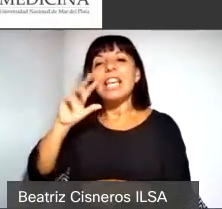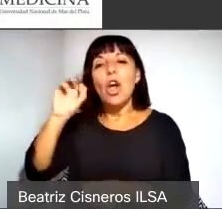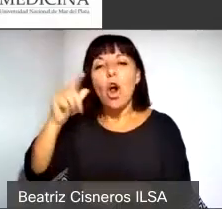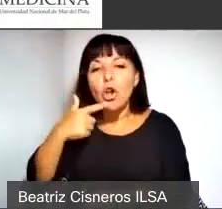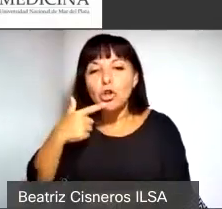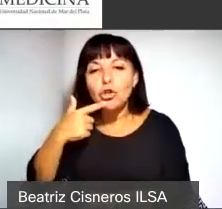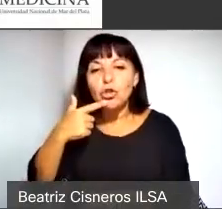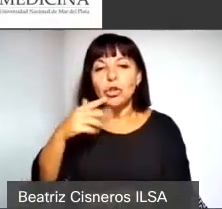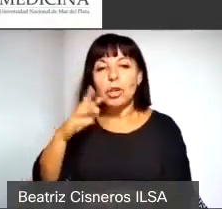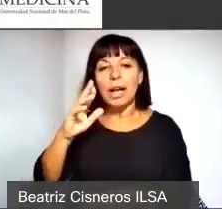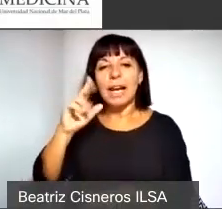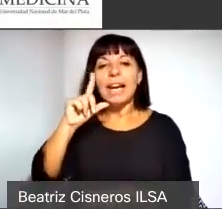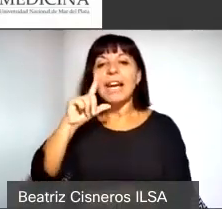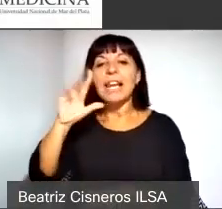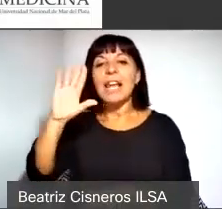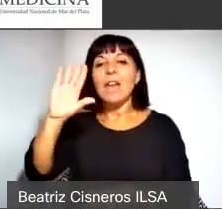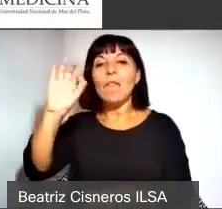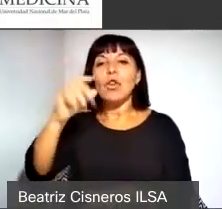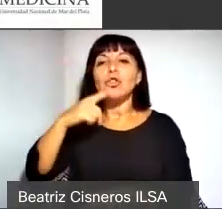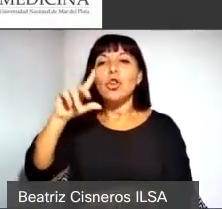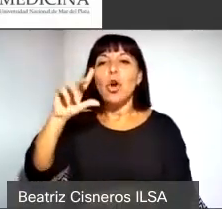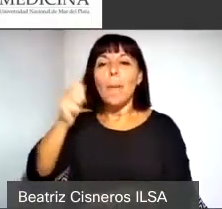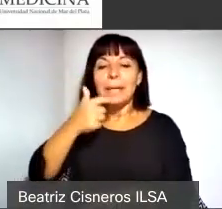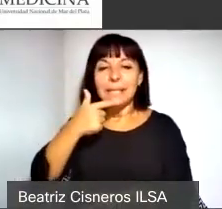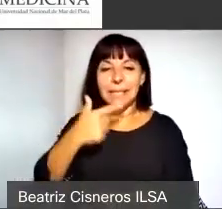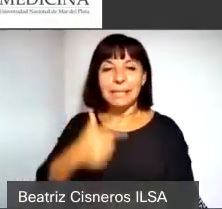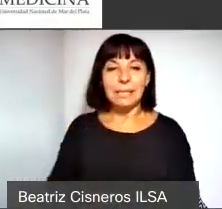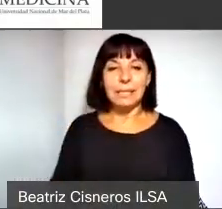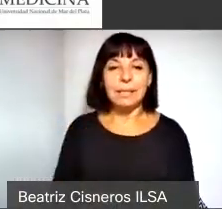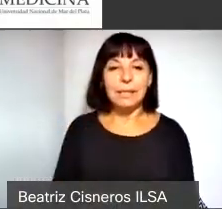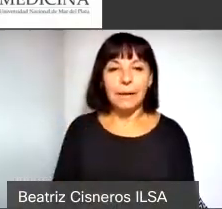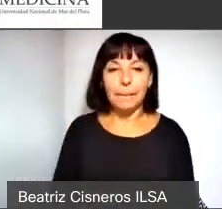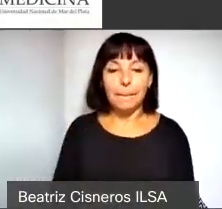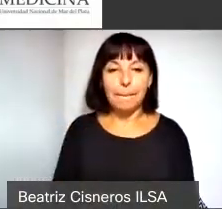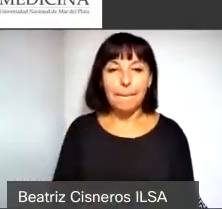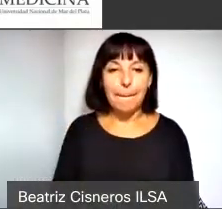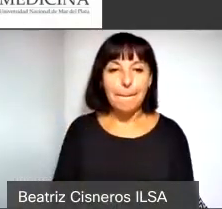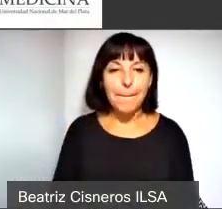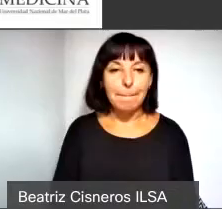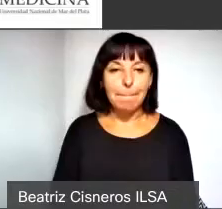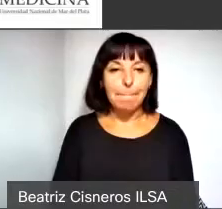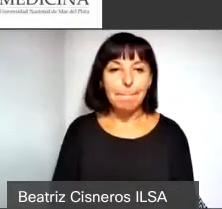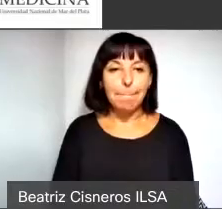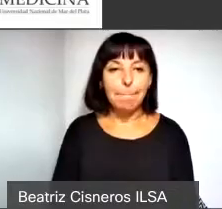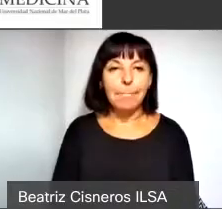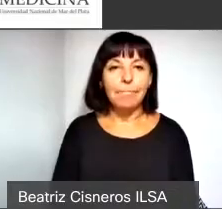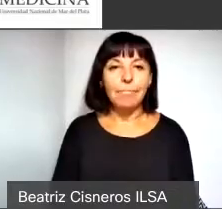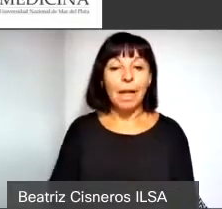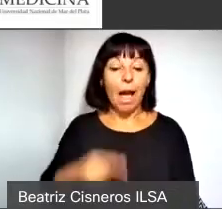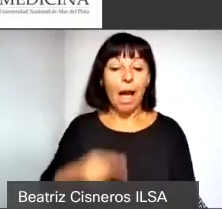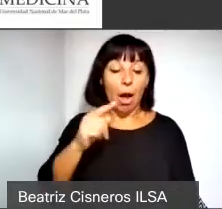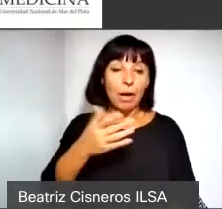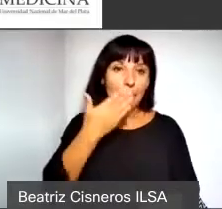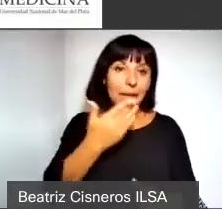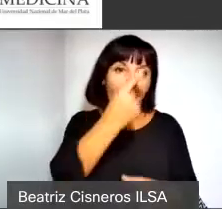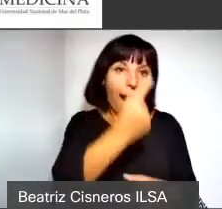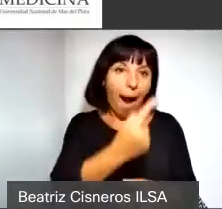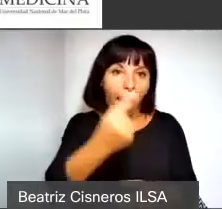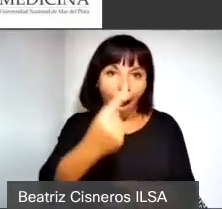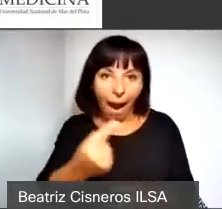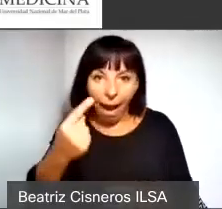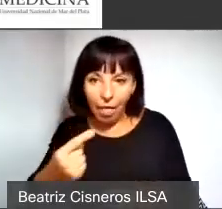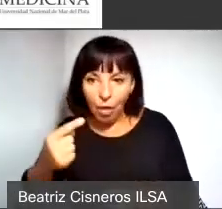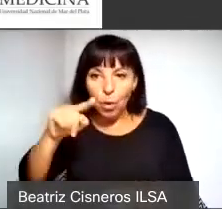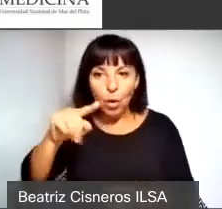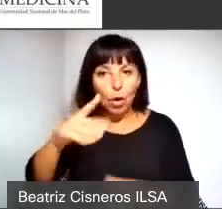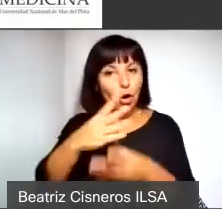citoesqueleto. Bueno, sí, como seguramente sospechan, vamos a hablar de todas estas. No termino aquí la clase.